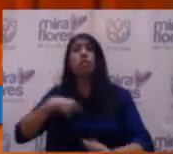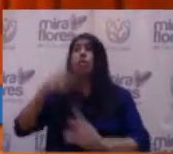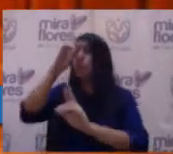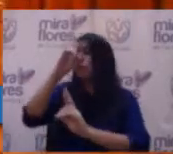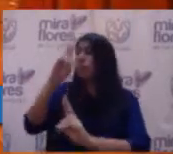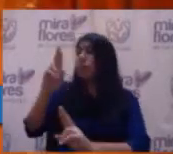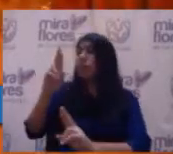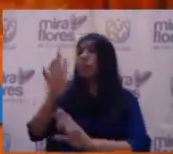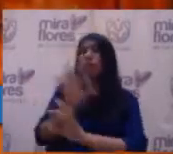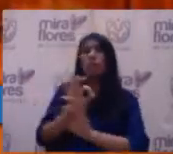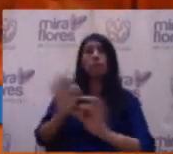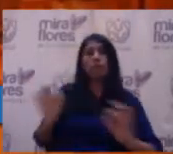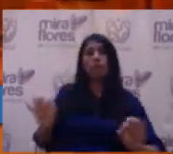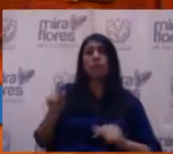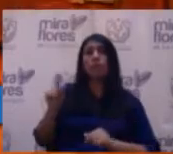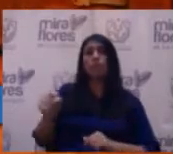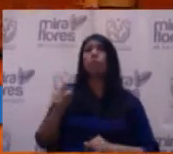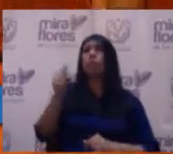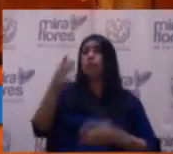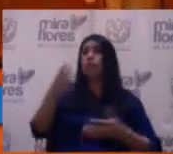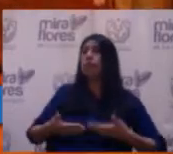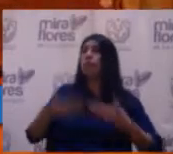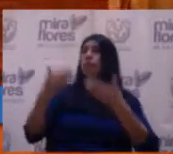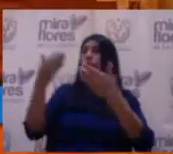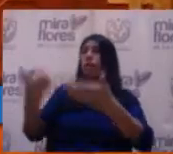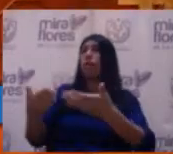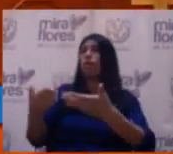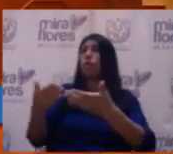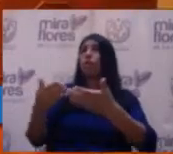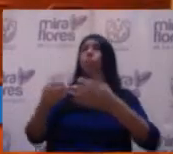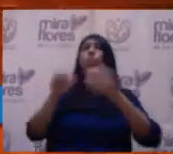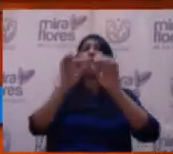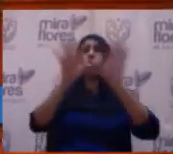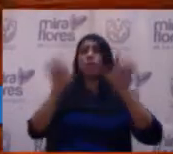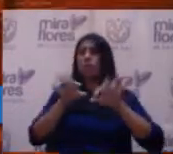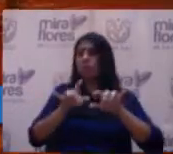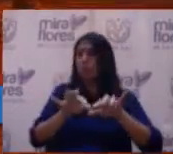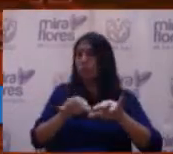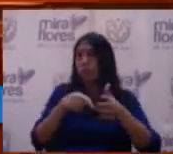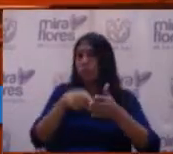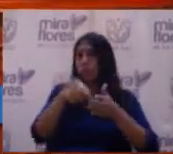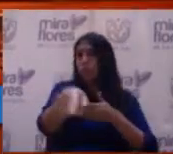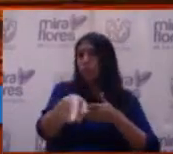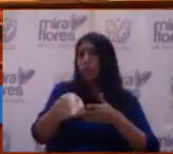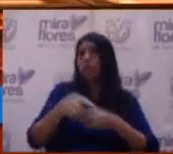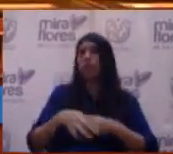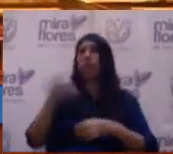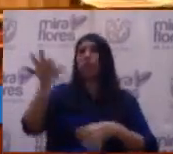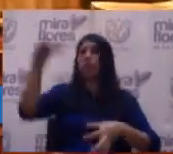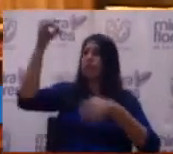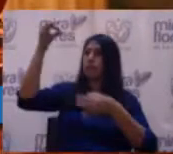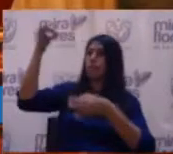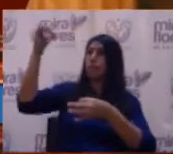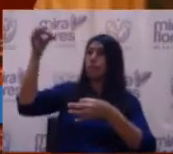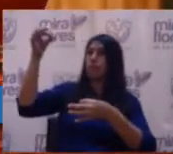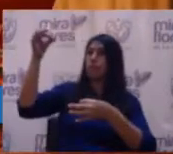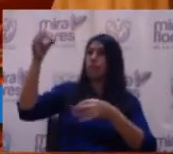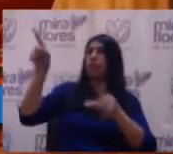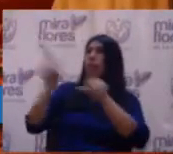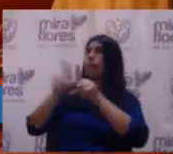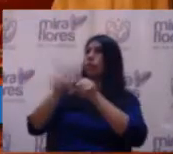Sin perjuicio de eso, ustedes han recibido de manera virtual toda la documentación del caso. Esto que tengo acá en la mano equivale